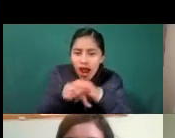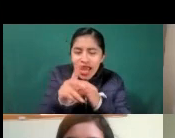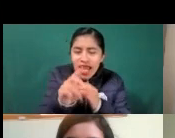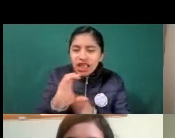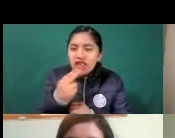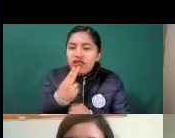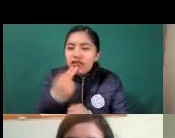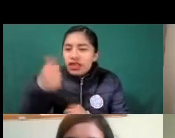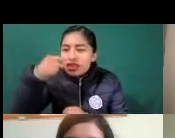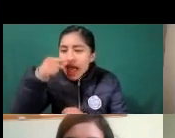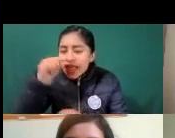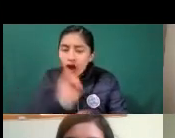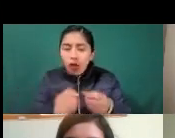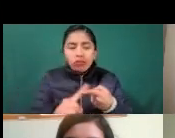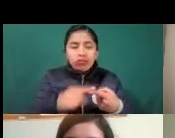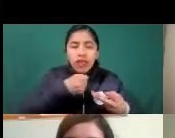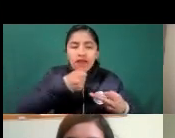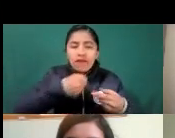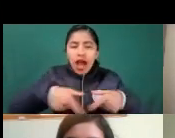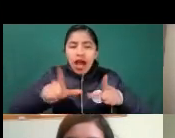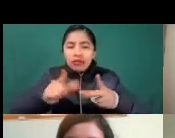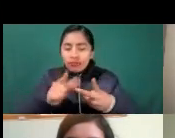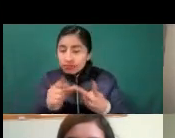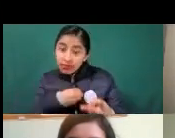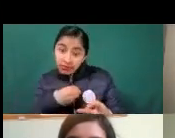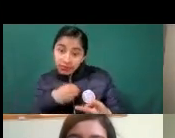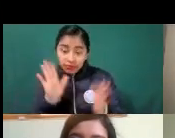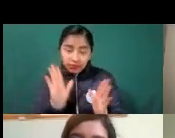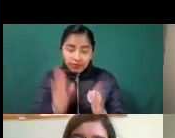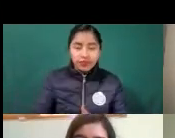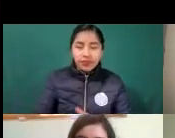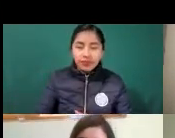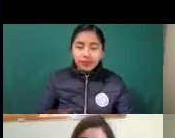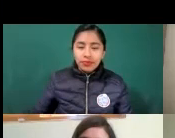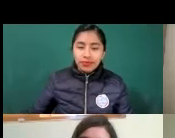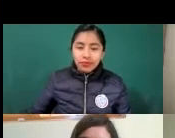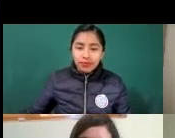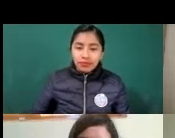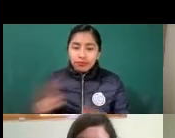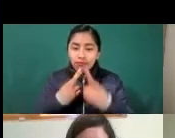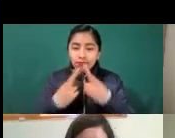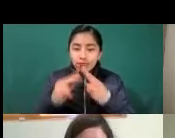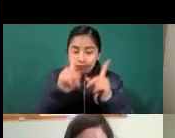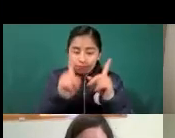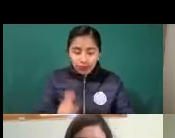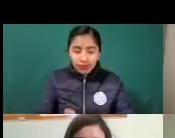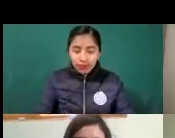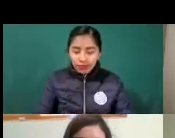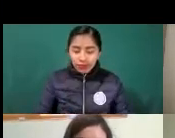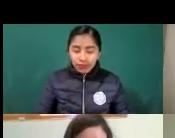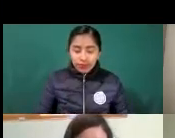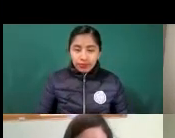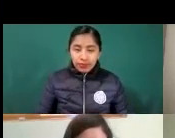pueden abrir su micrófono para darnos su respuesta, ¿verdad? Entonces vamos con nuestra primera pregunta. Vamos a ver si